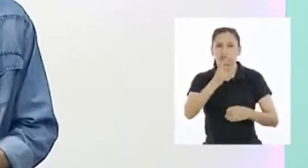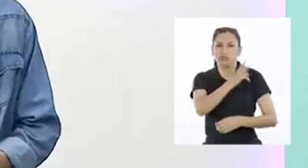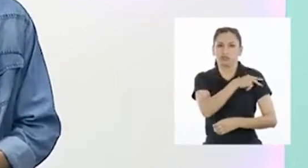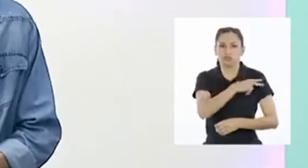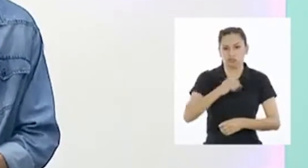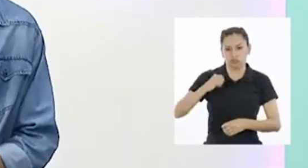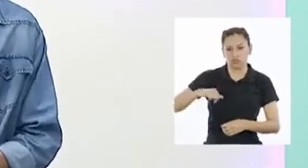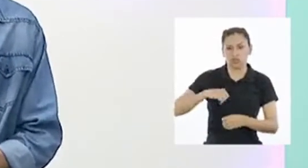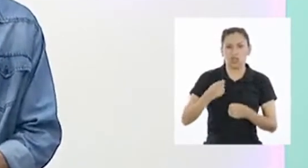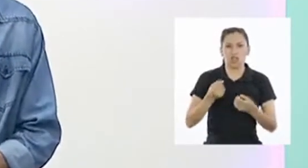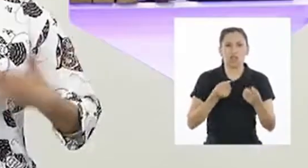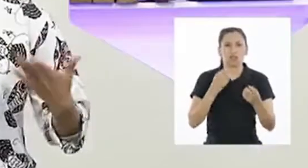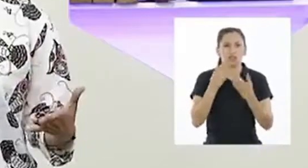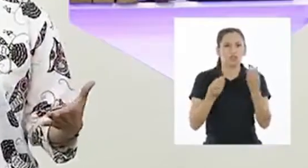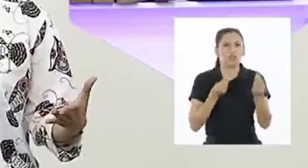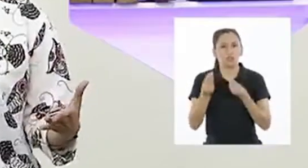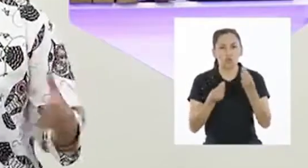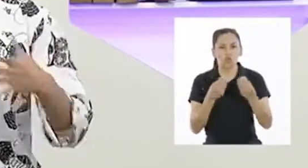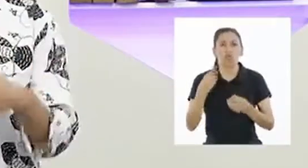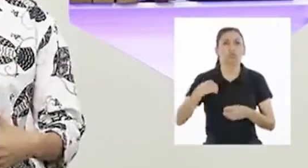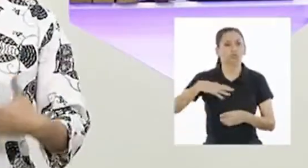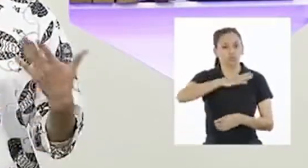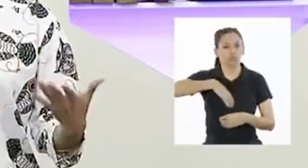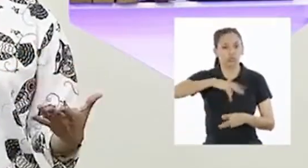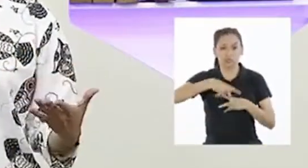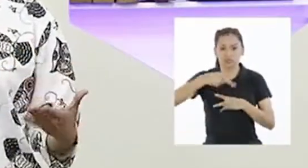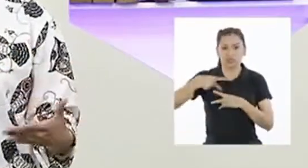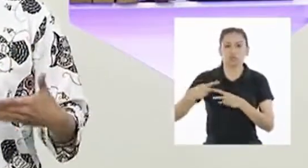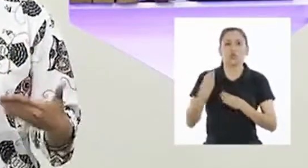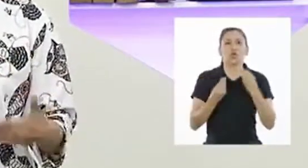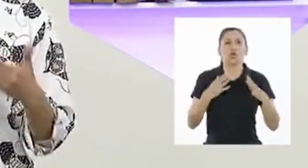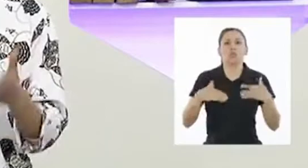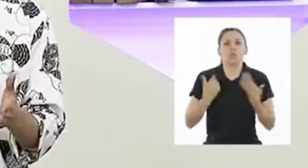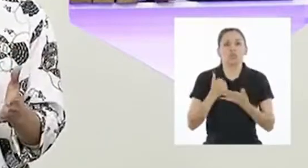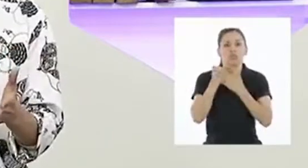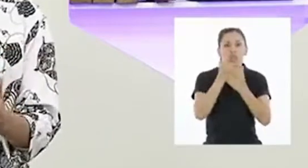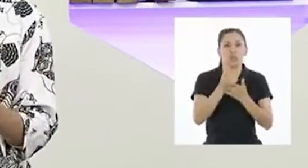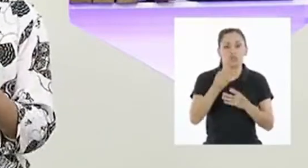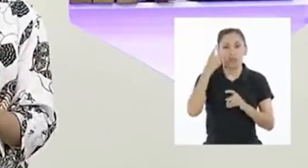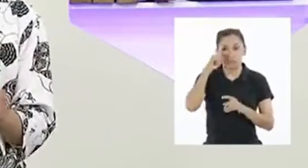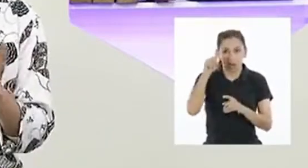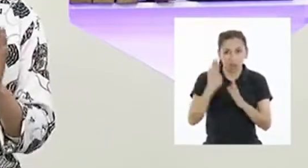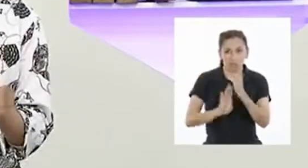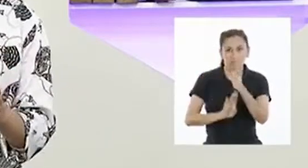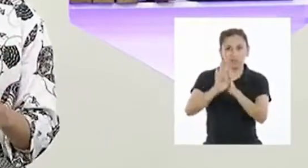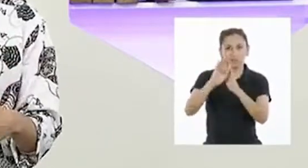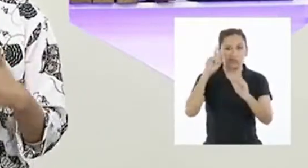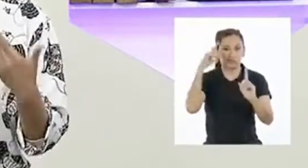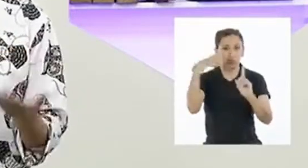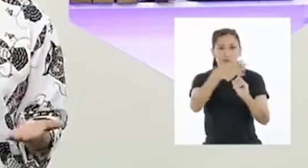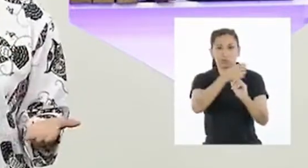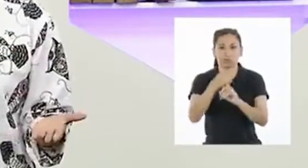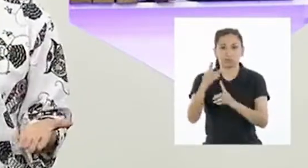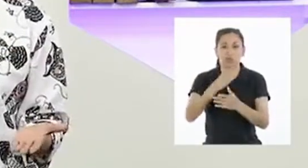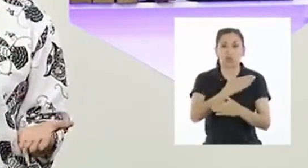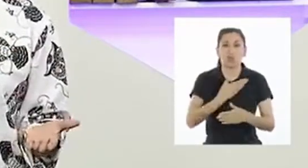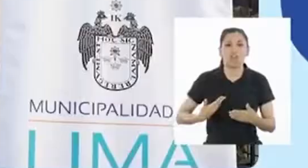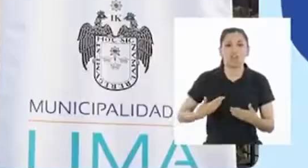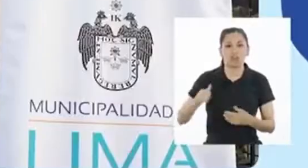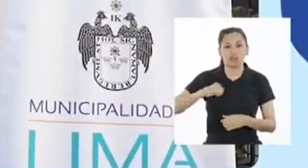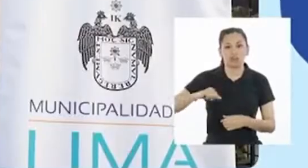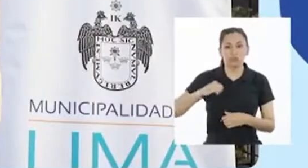combatir la inseguridad ciudadana? ¿Cómo debemos cooperar como vecinos para lograr los objetivos de seguridad ciudadana del gobierno